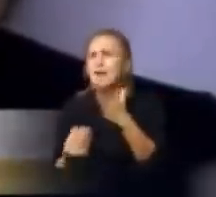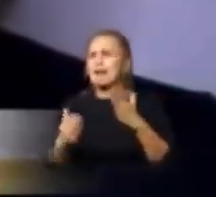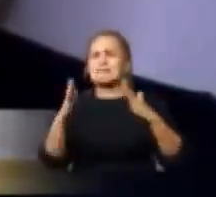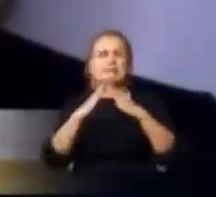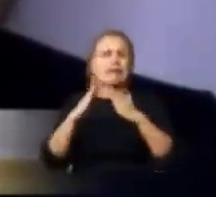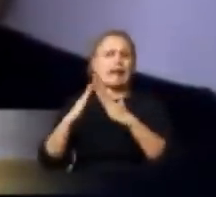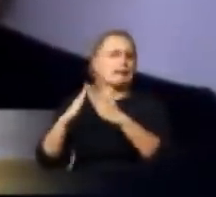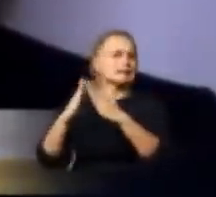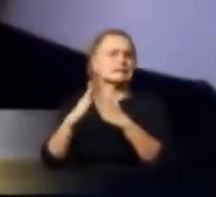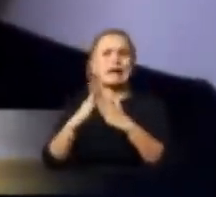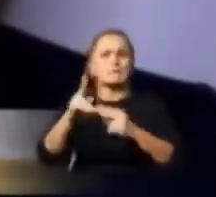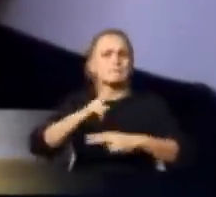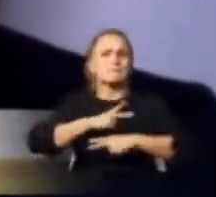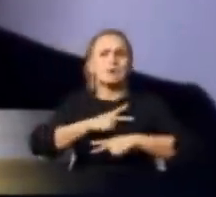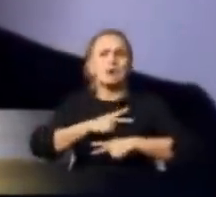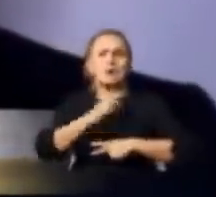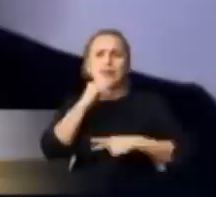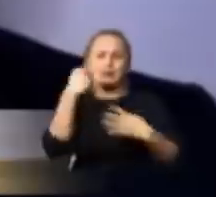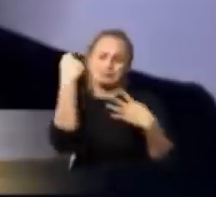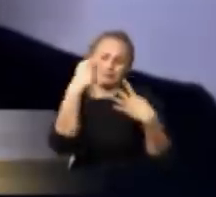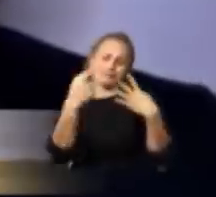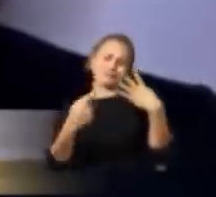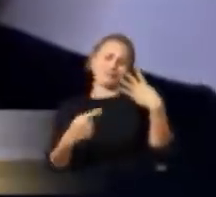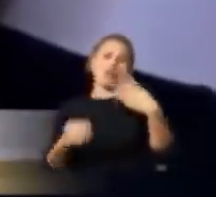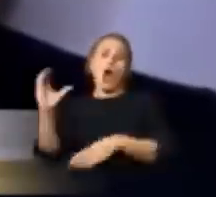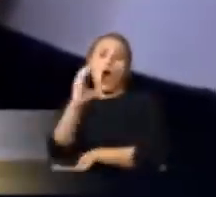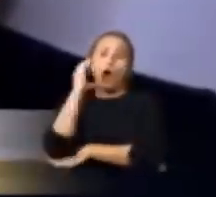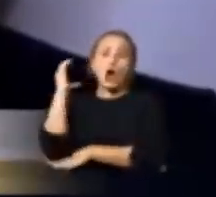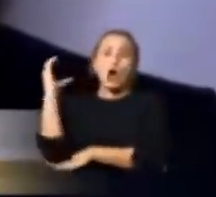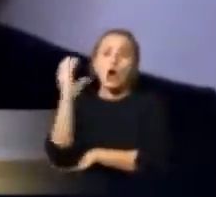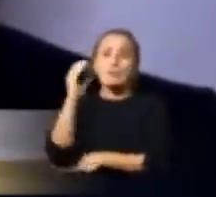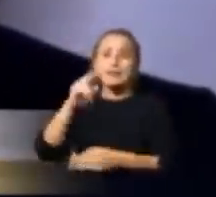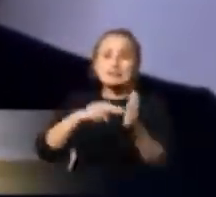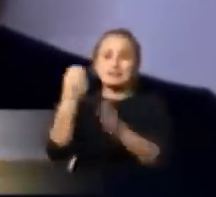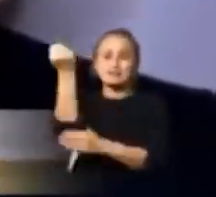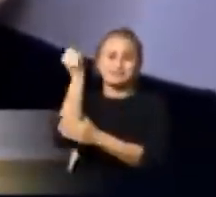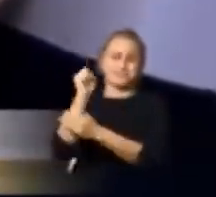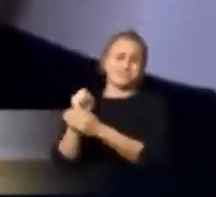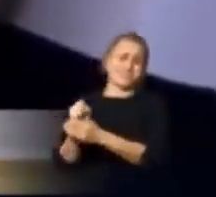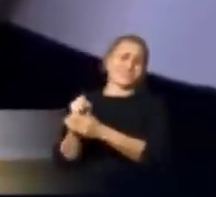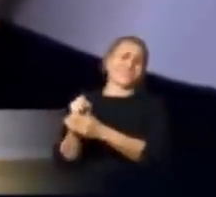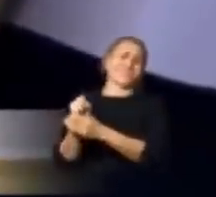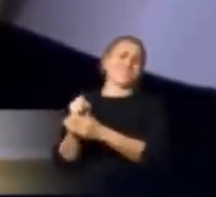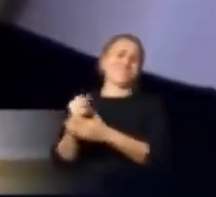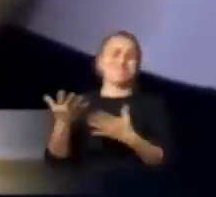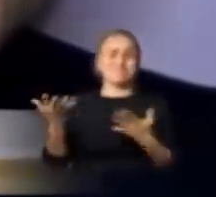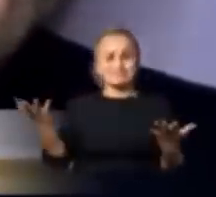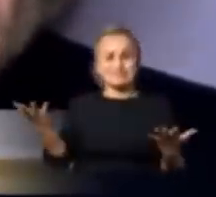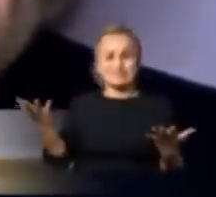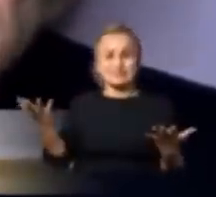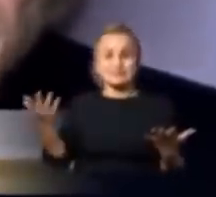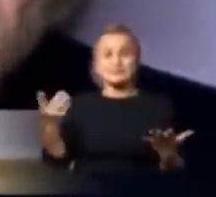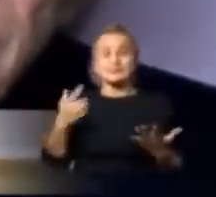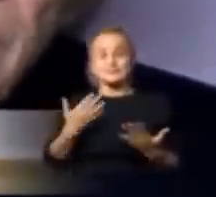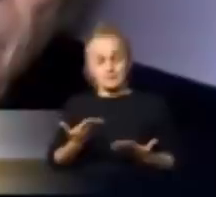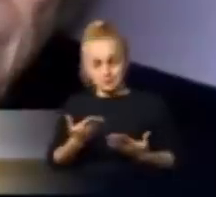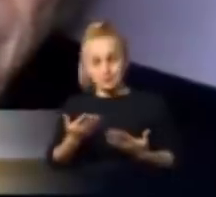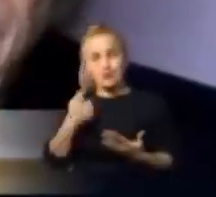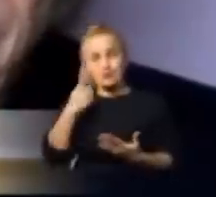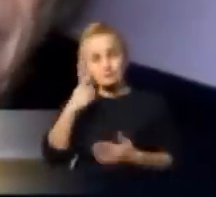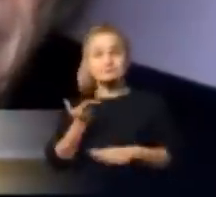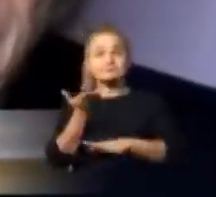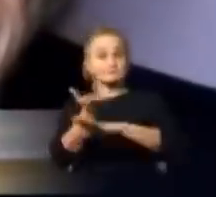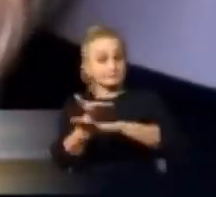techo, etcétera, etcétera, pues lo que tenemos es un país convertido en un infierno para un número inmenso de compatriotas. Entonces, lo primero que